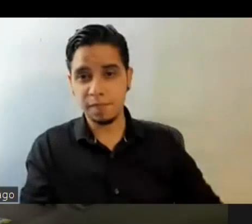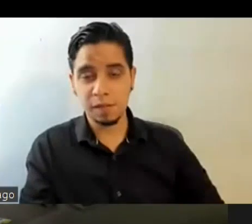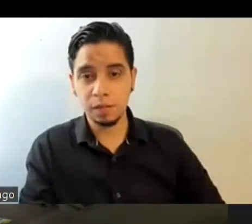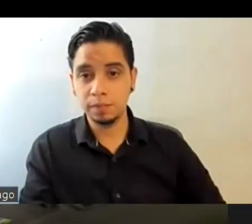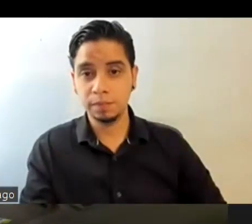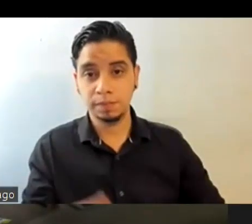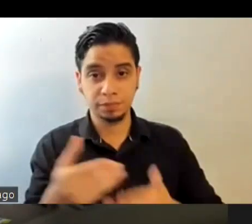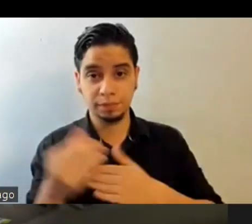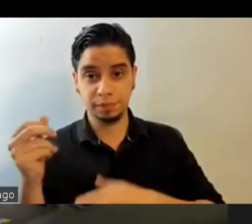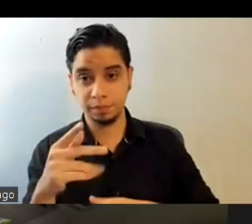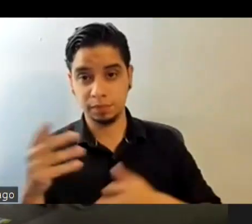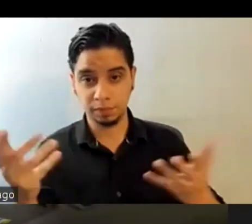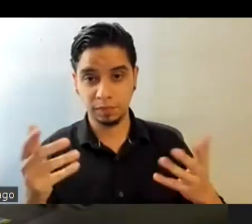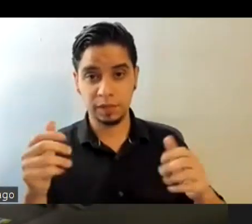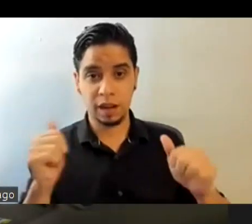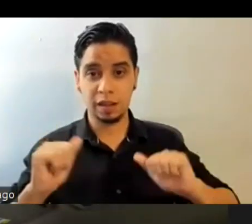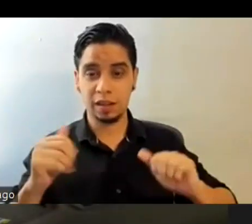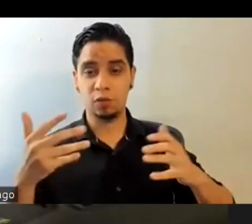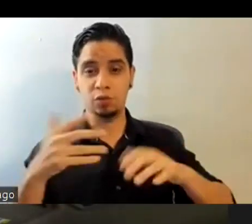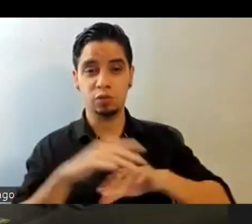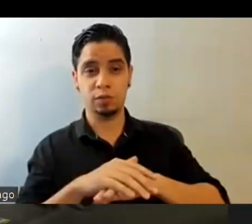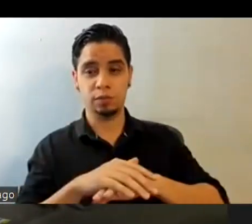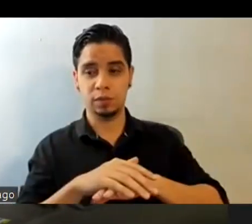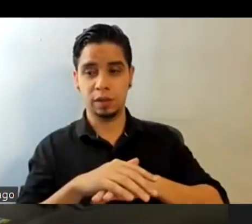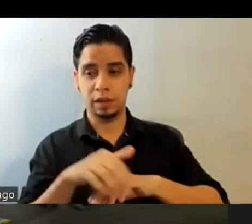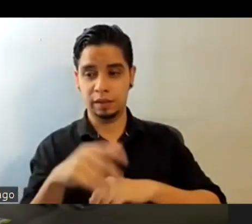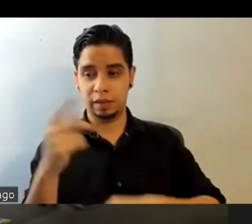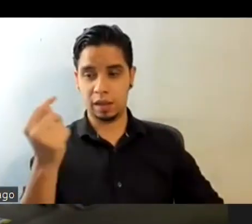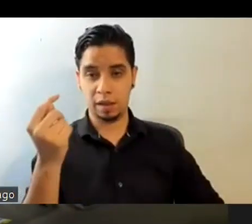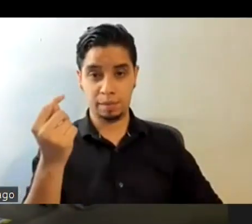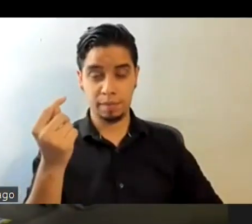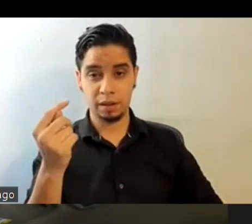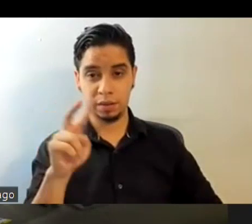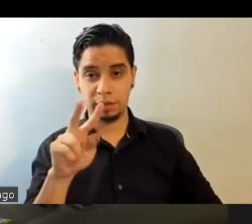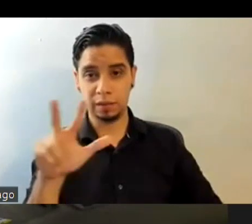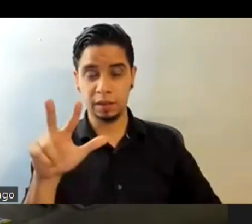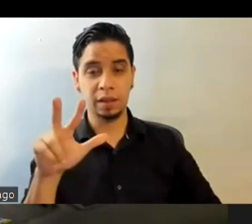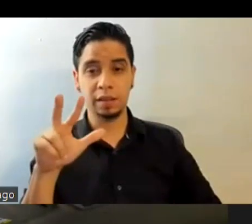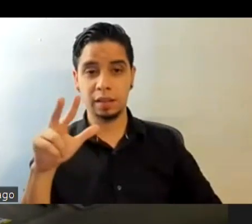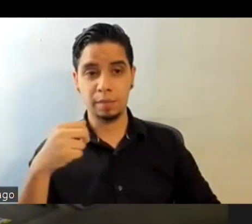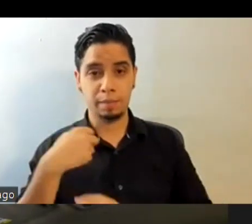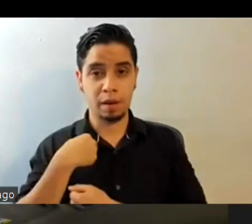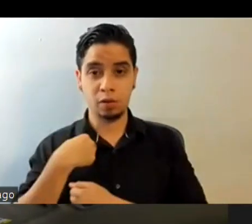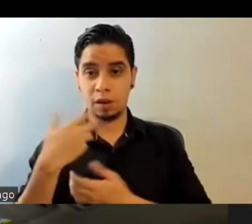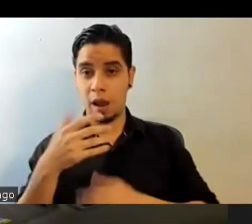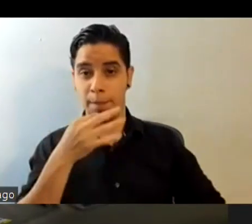Aquí regresamos en Arte Fusión este martes 23 de mayo. Ya se nos está acabando